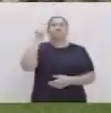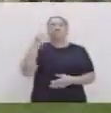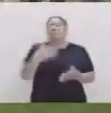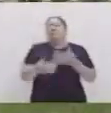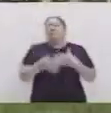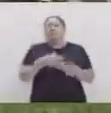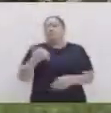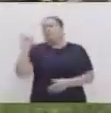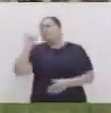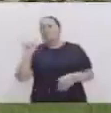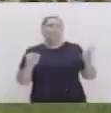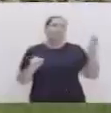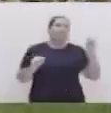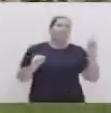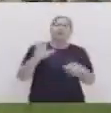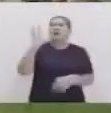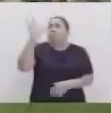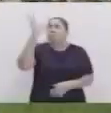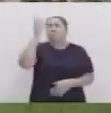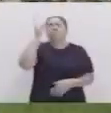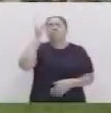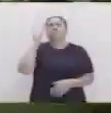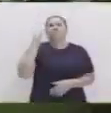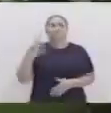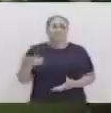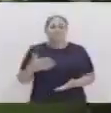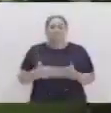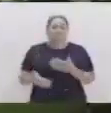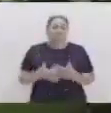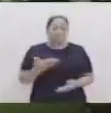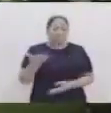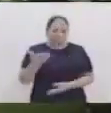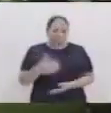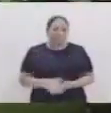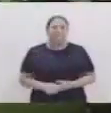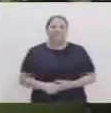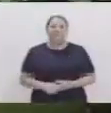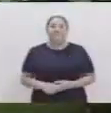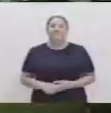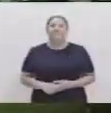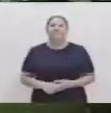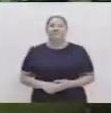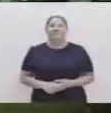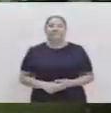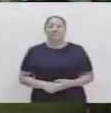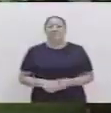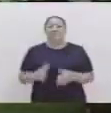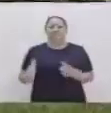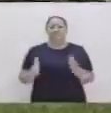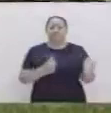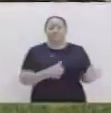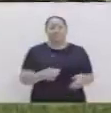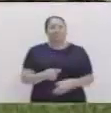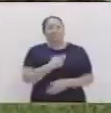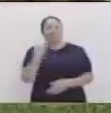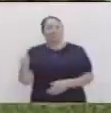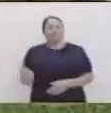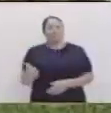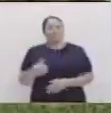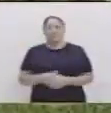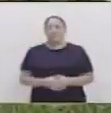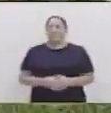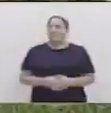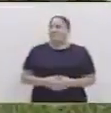izquierda o a la derecha. La abro y cuando tomo algo en mis manos, yo estoy ejecutando el verbo agarrar.